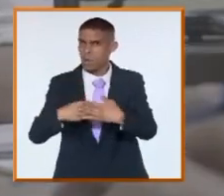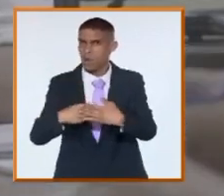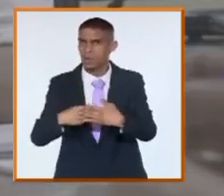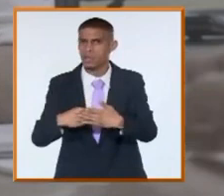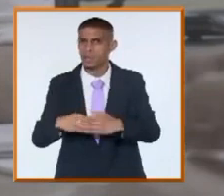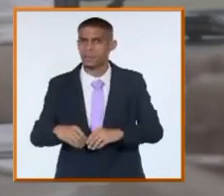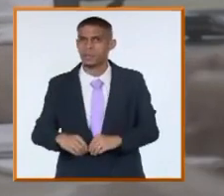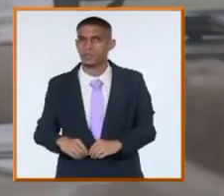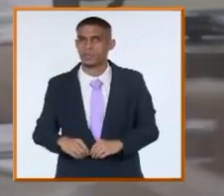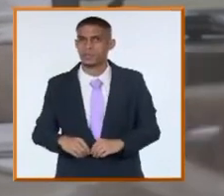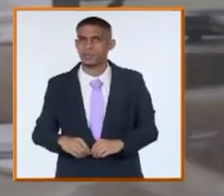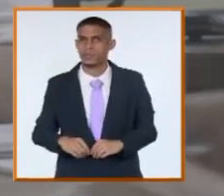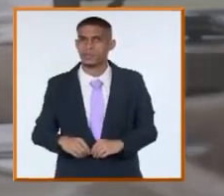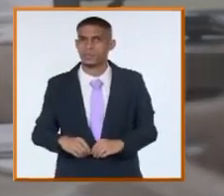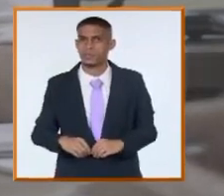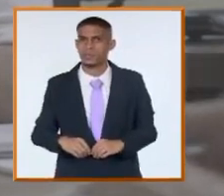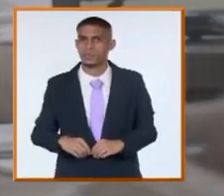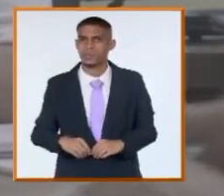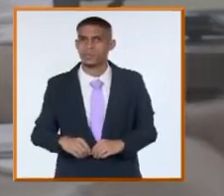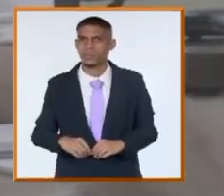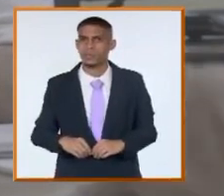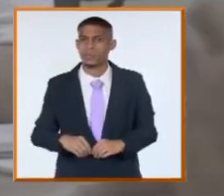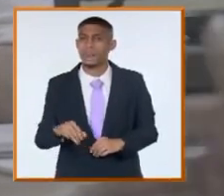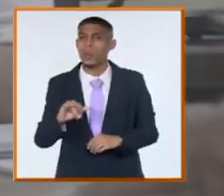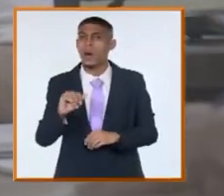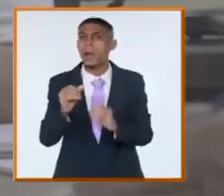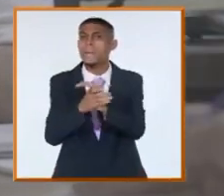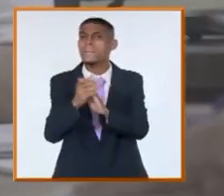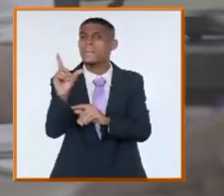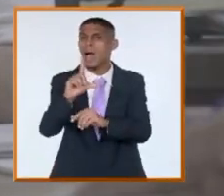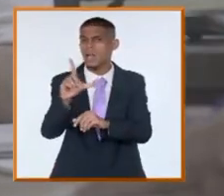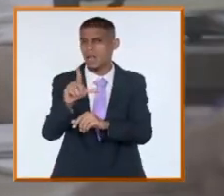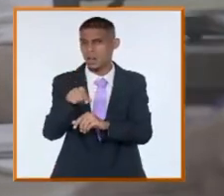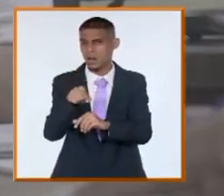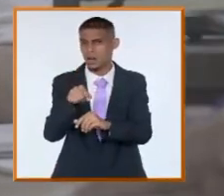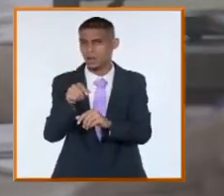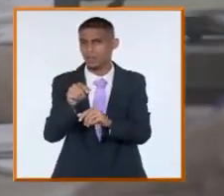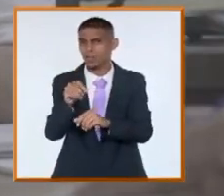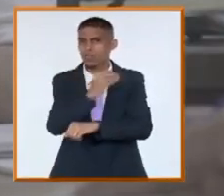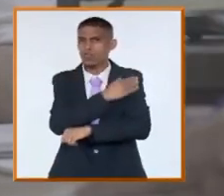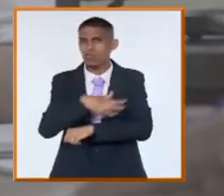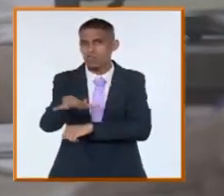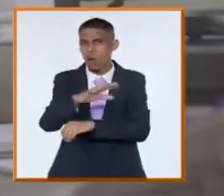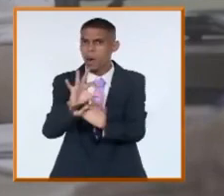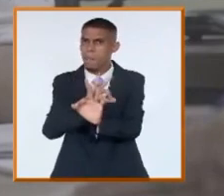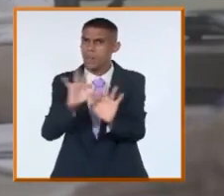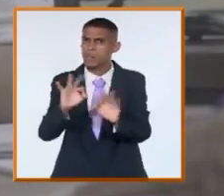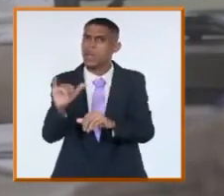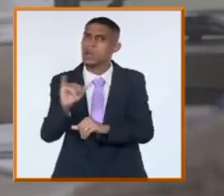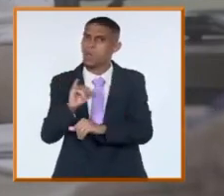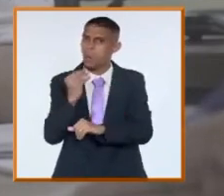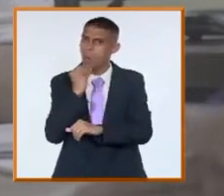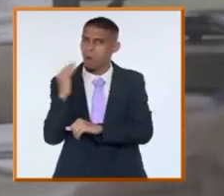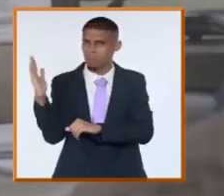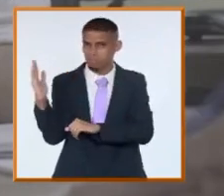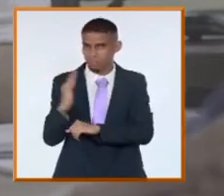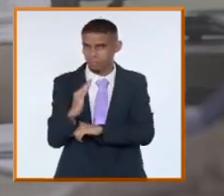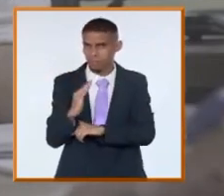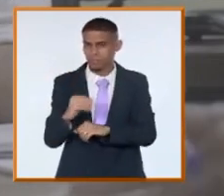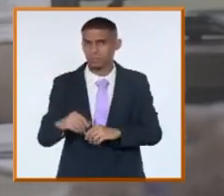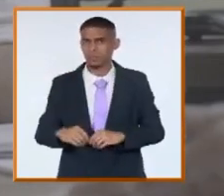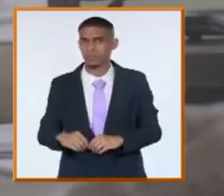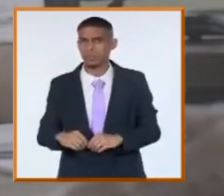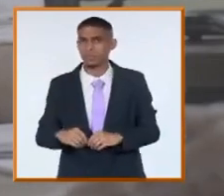su usuarios y concesionarios de la zona especial de desafíos Mariel parte o modalidades e inversión extranjeras e incluso